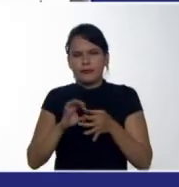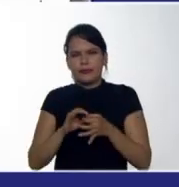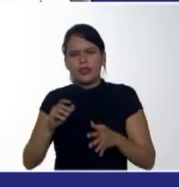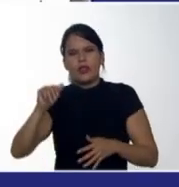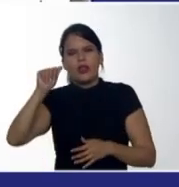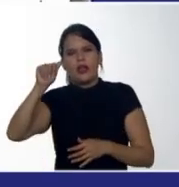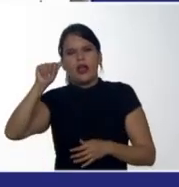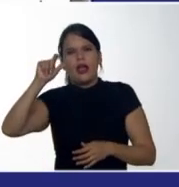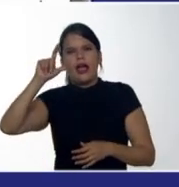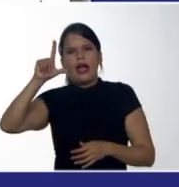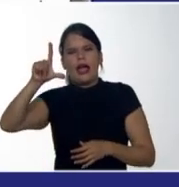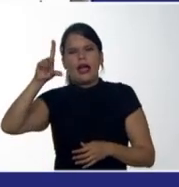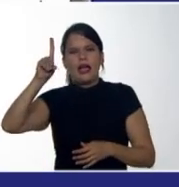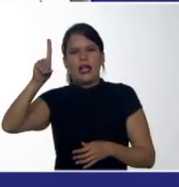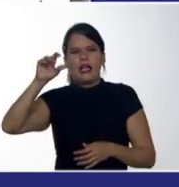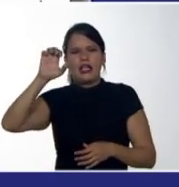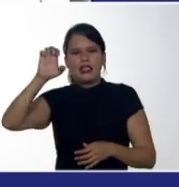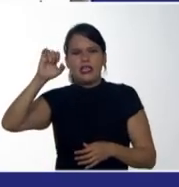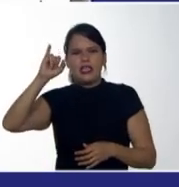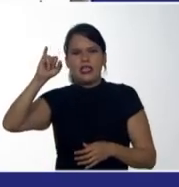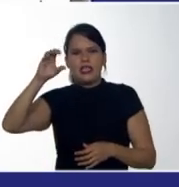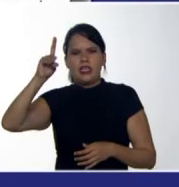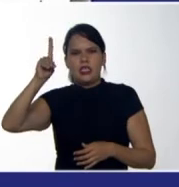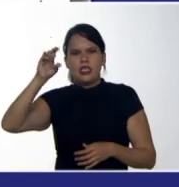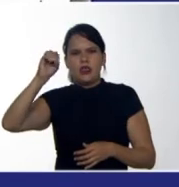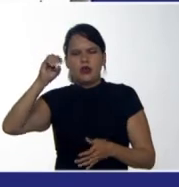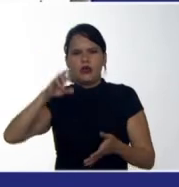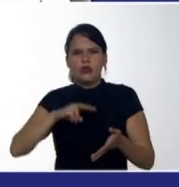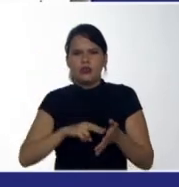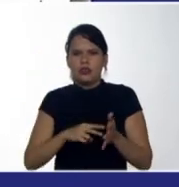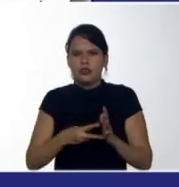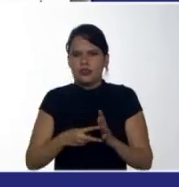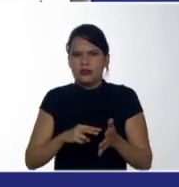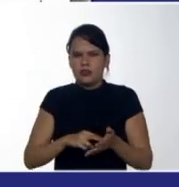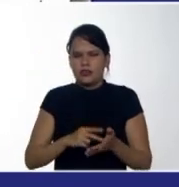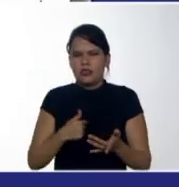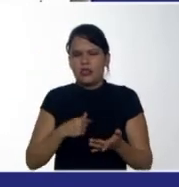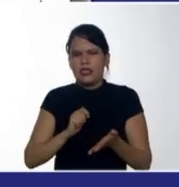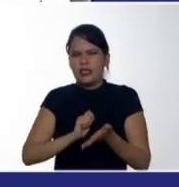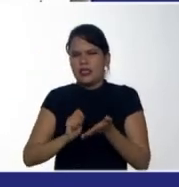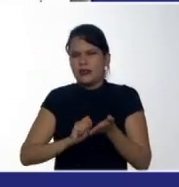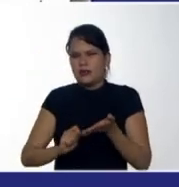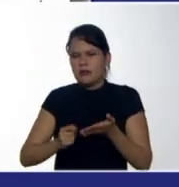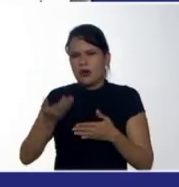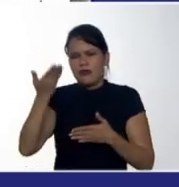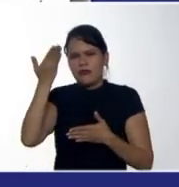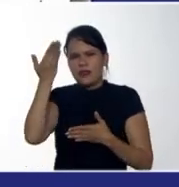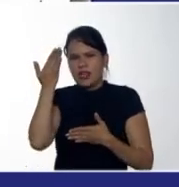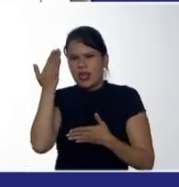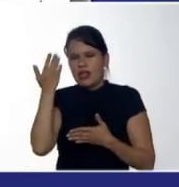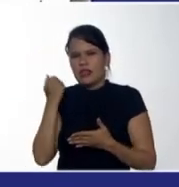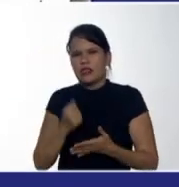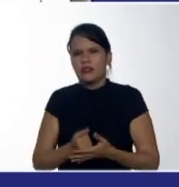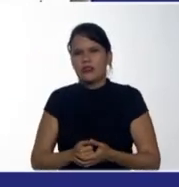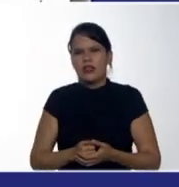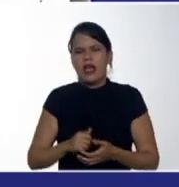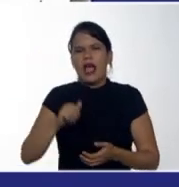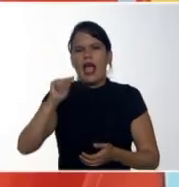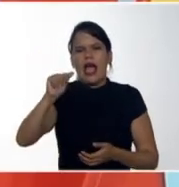solamente para la parte de la nomenclatura le agregamos al final la terminación